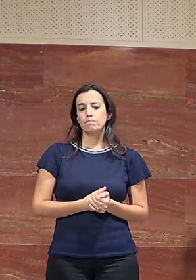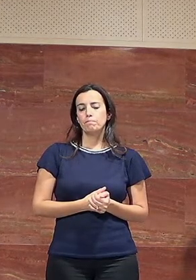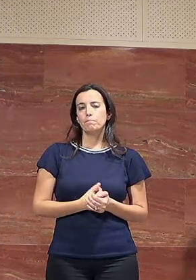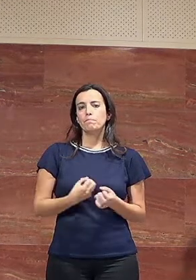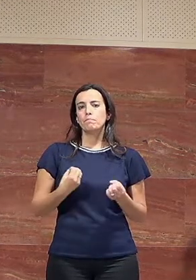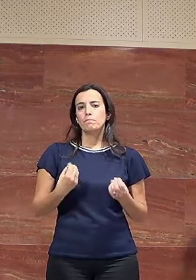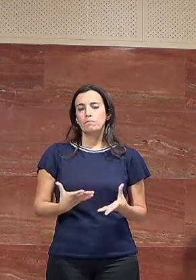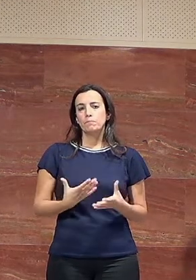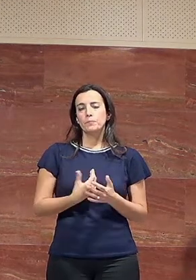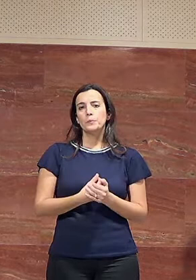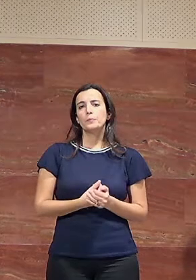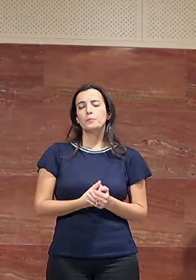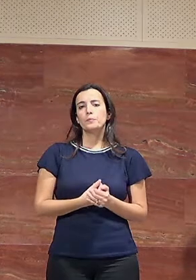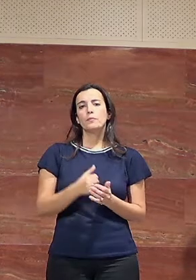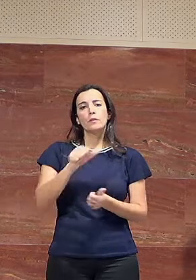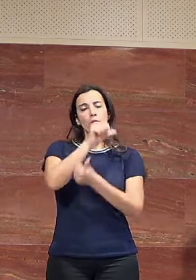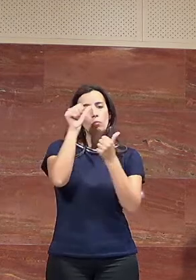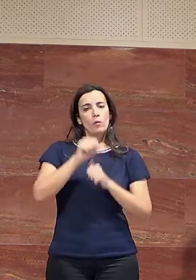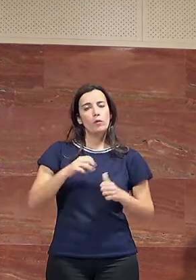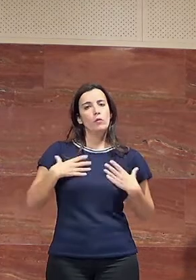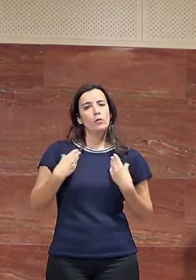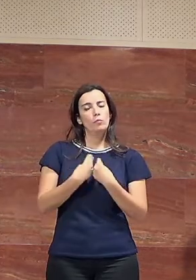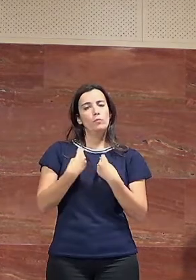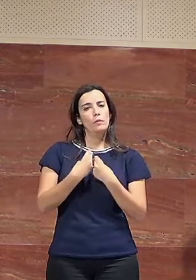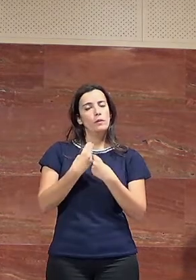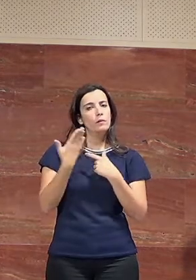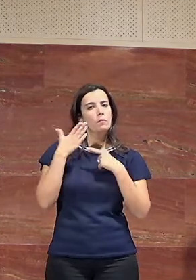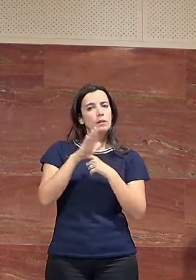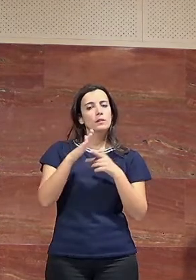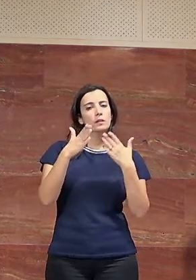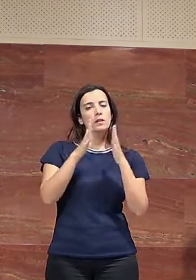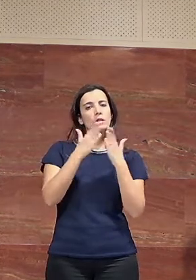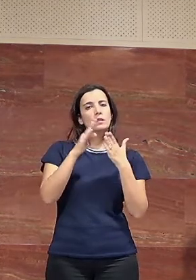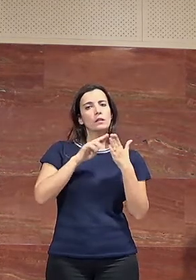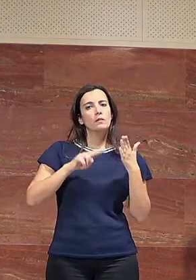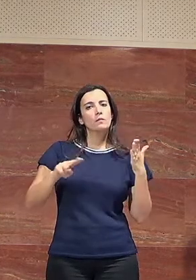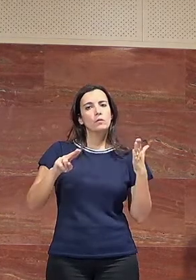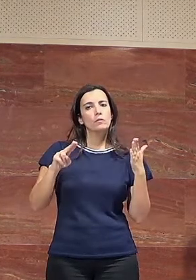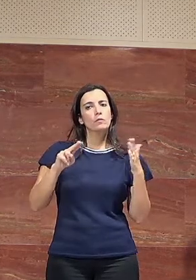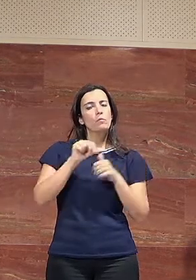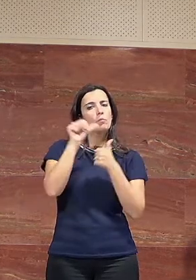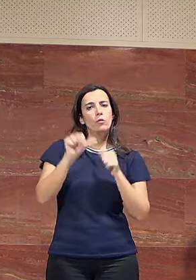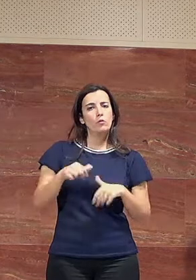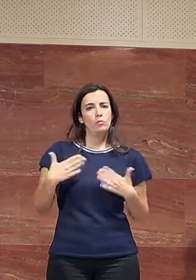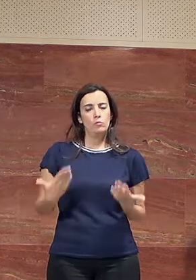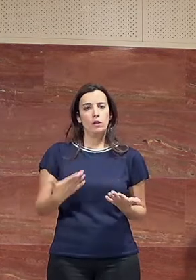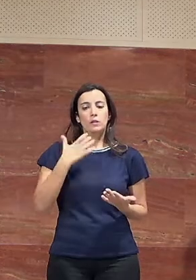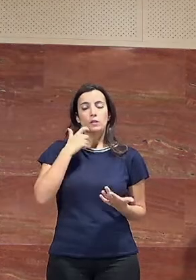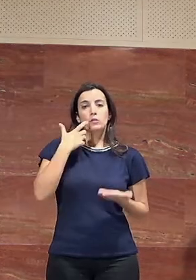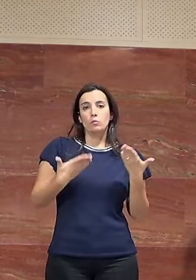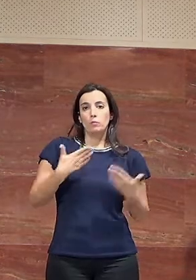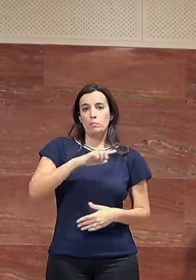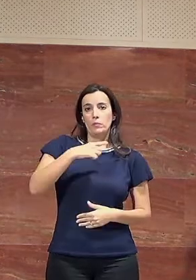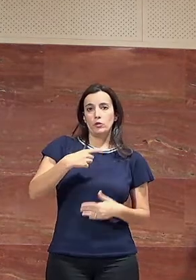es la propuesta del modelo de convivencia que tú planteas en el libro? ¿En qué punto se encuentra comparando un piso